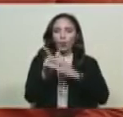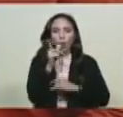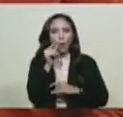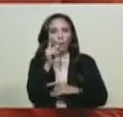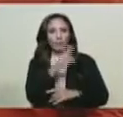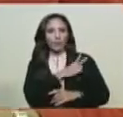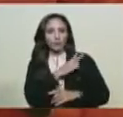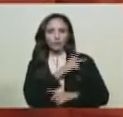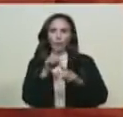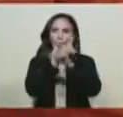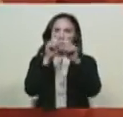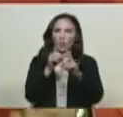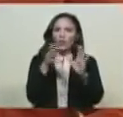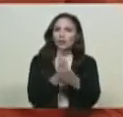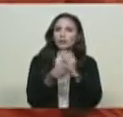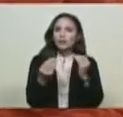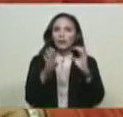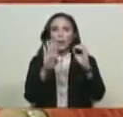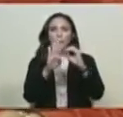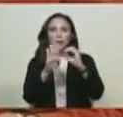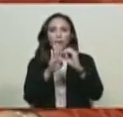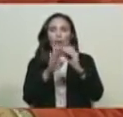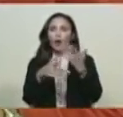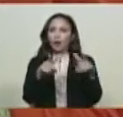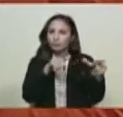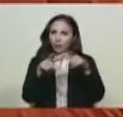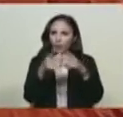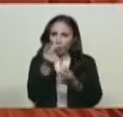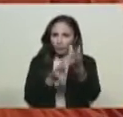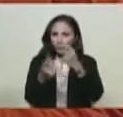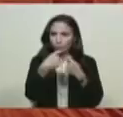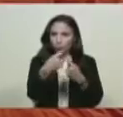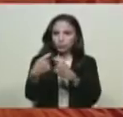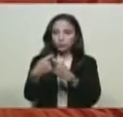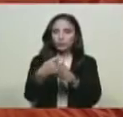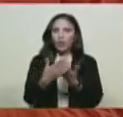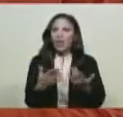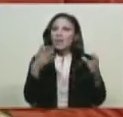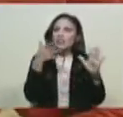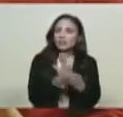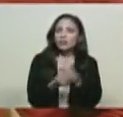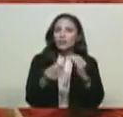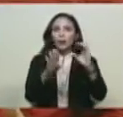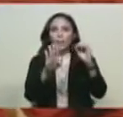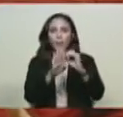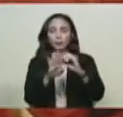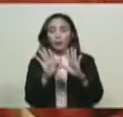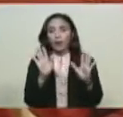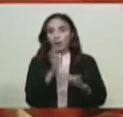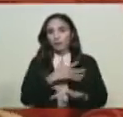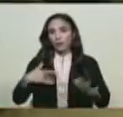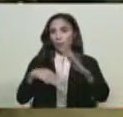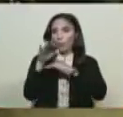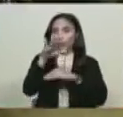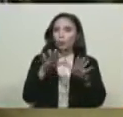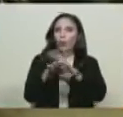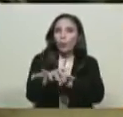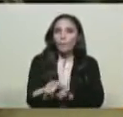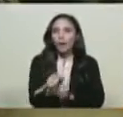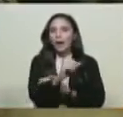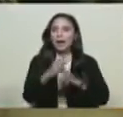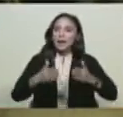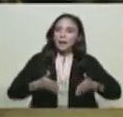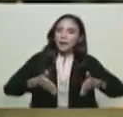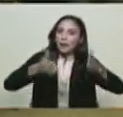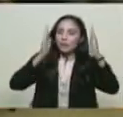viajar y hacer las cosas que necesitas. Puedas comprar un apartamento en Petro. Puedas comprar tu